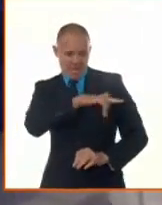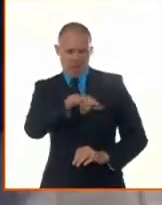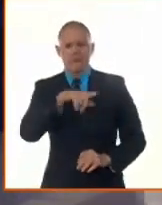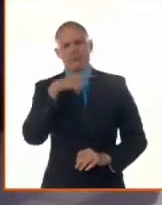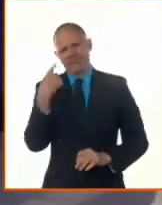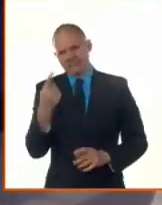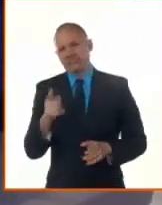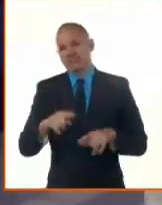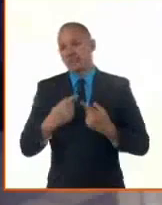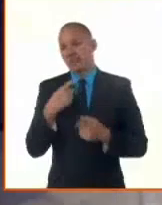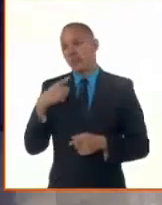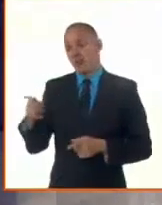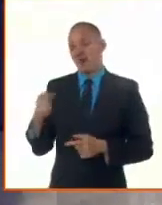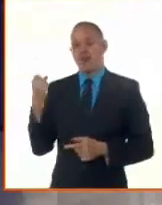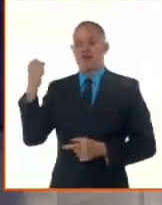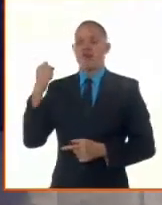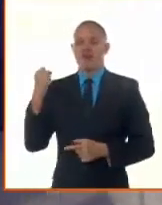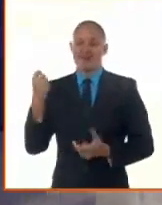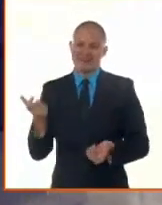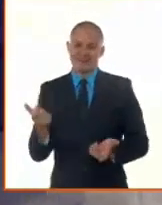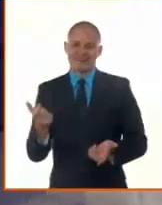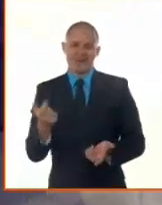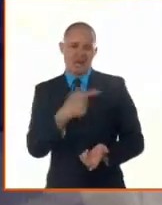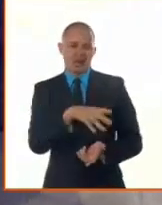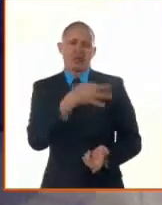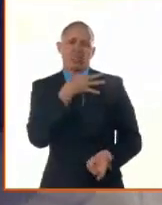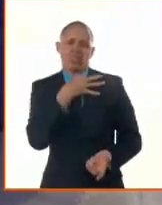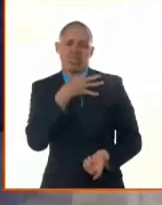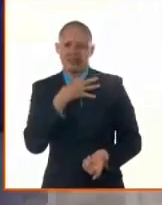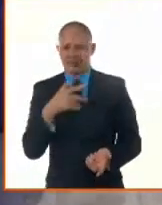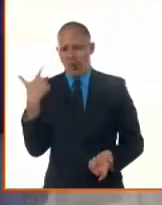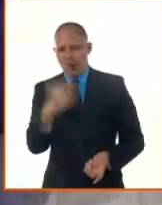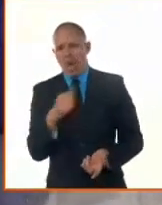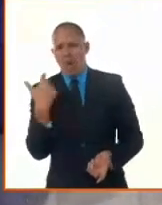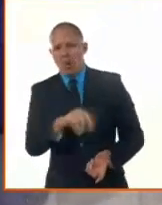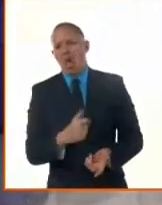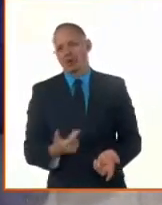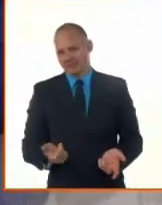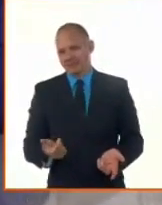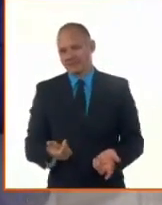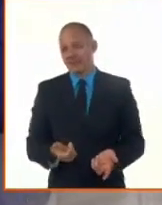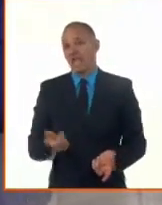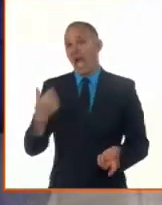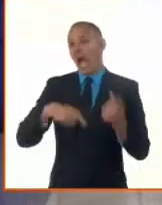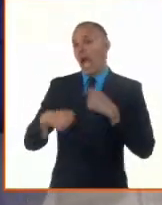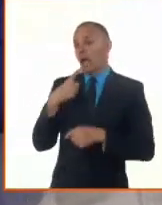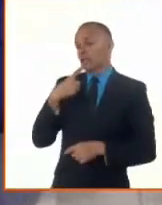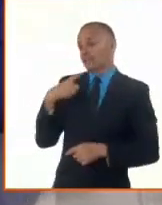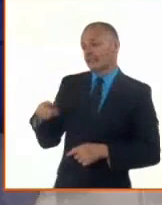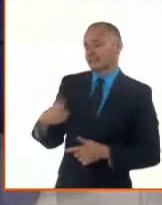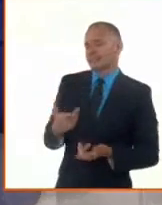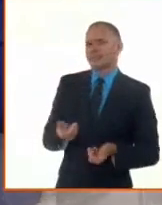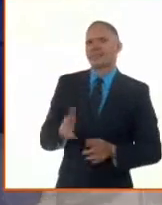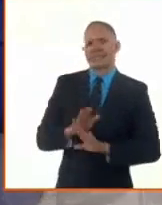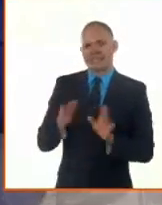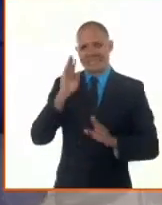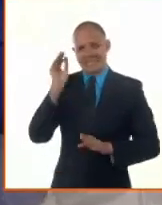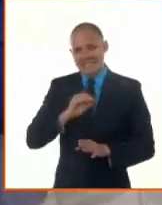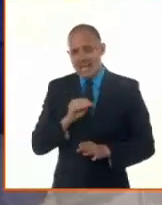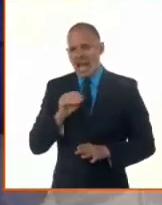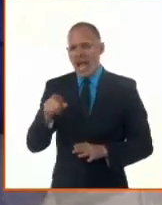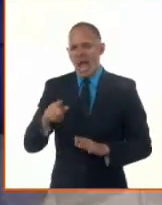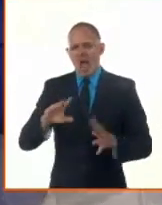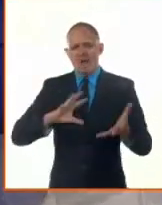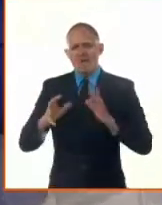pronto Israel con una crisis interna tengo mi seguridad amenazada en un área donde hay dinámica nuevas